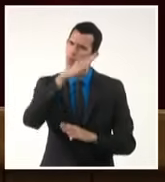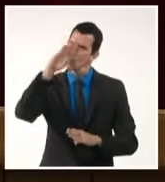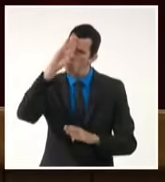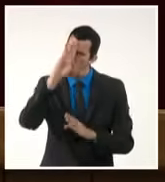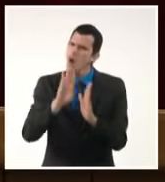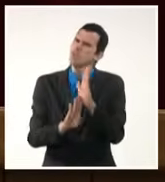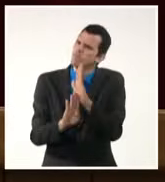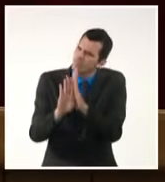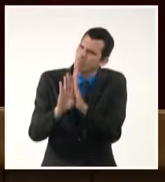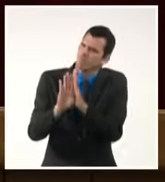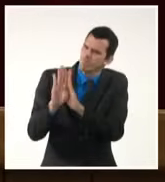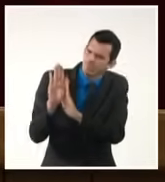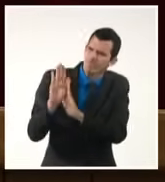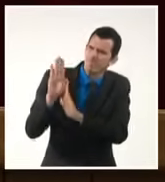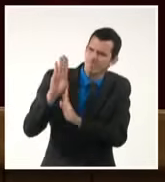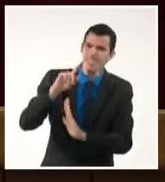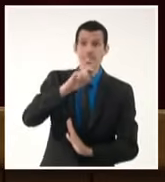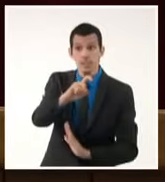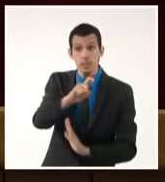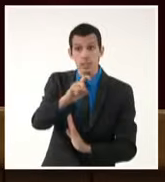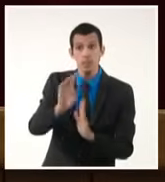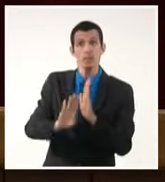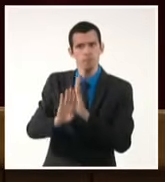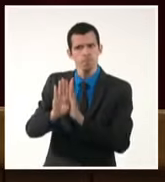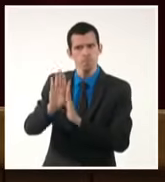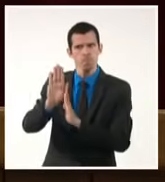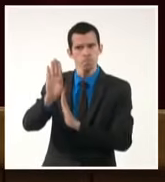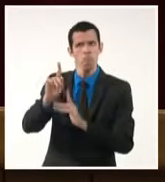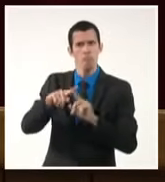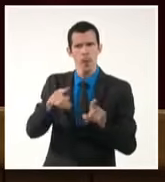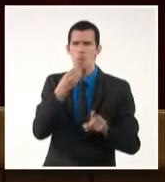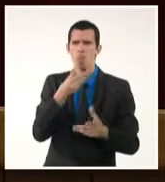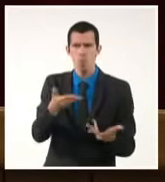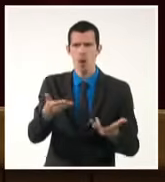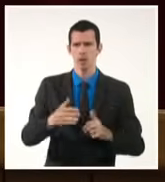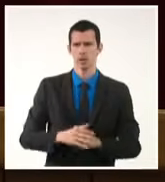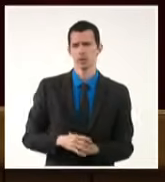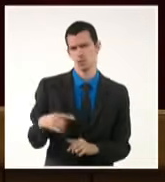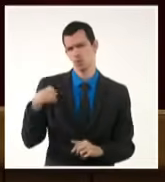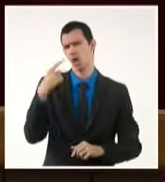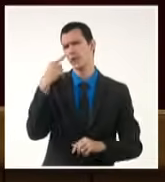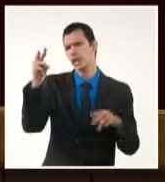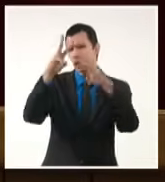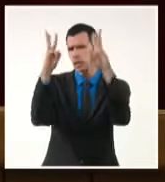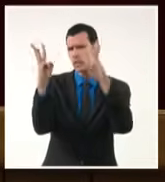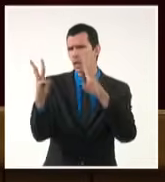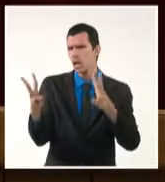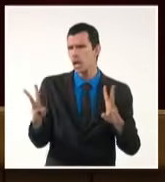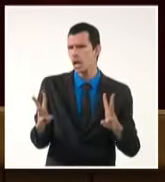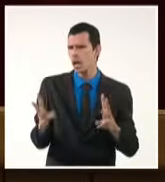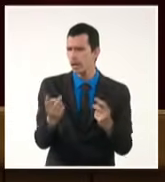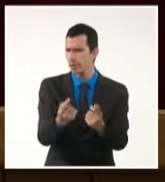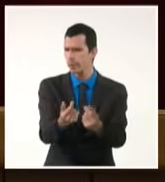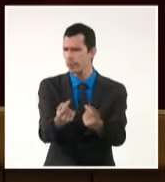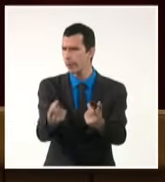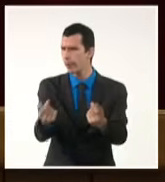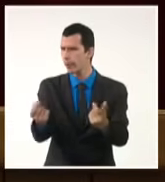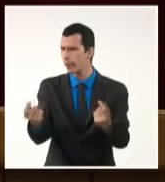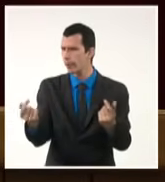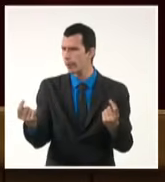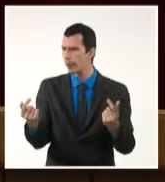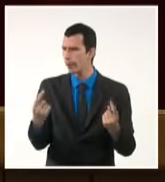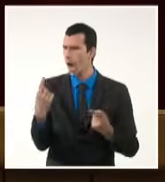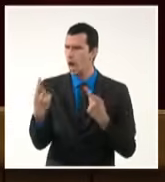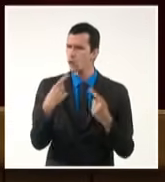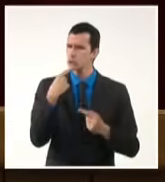sociales opiniones de todo tipo acerca de medidas que apenas se han esbozado. Es comprensible. Se trata